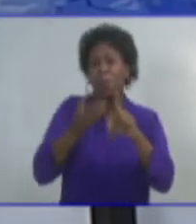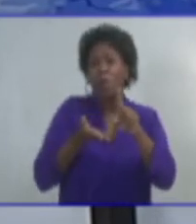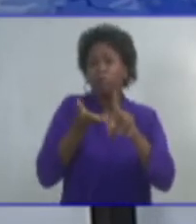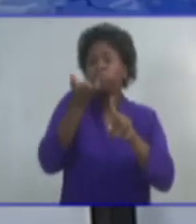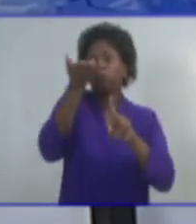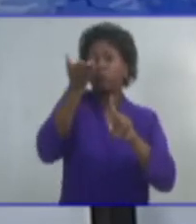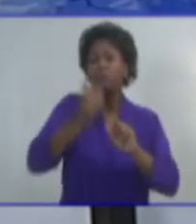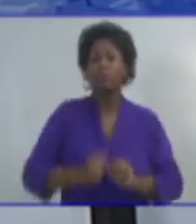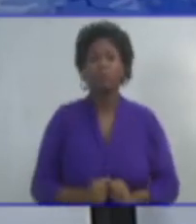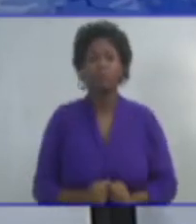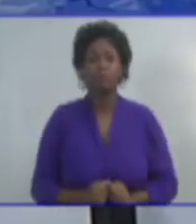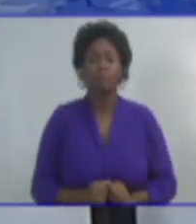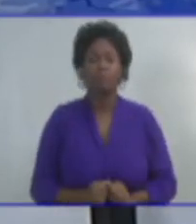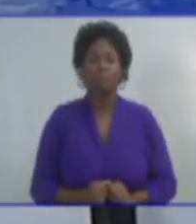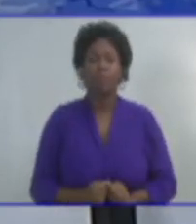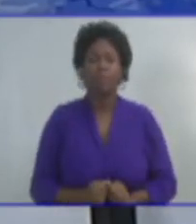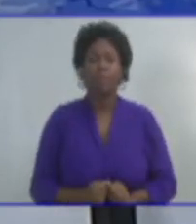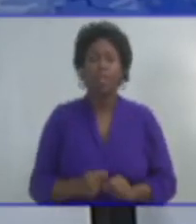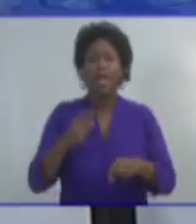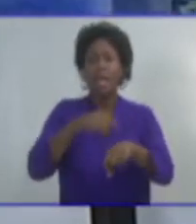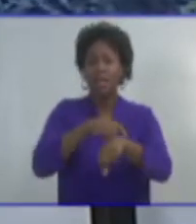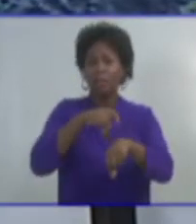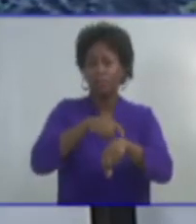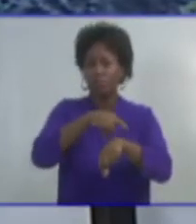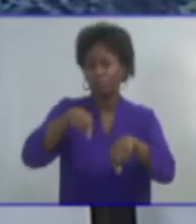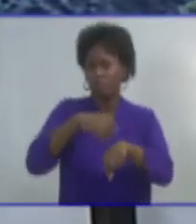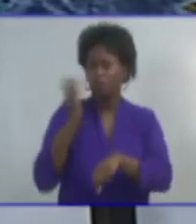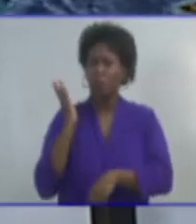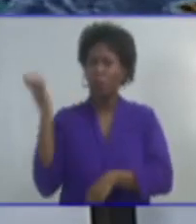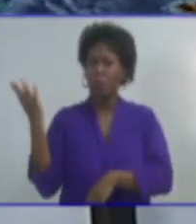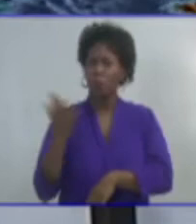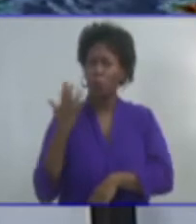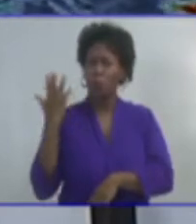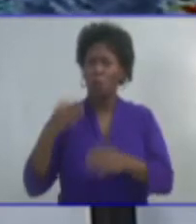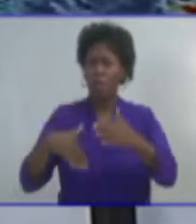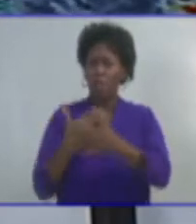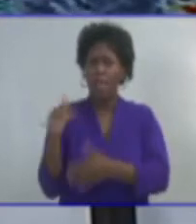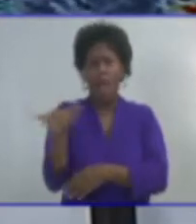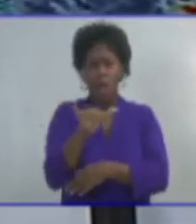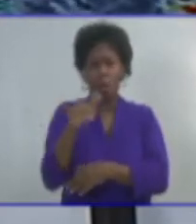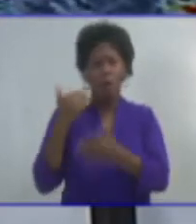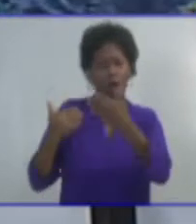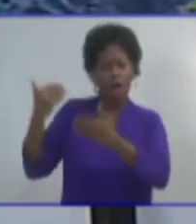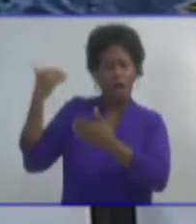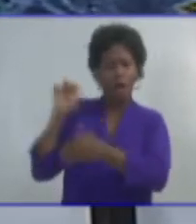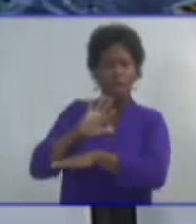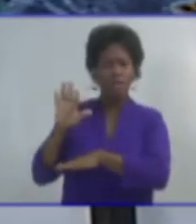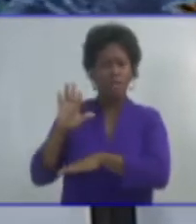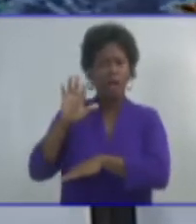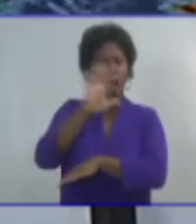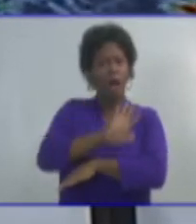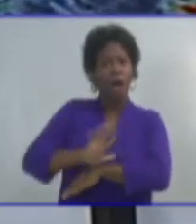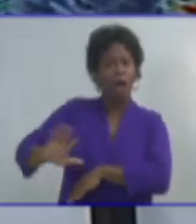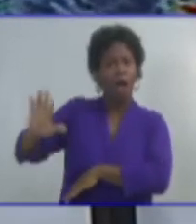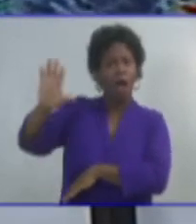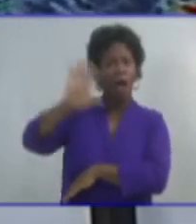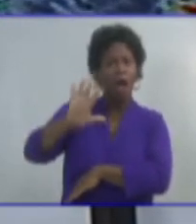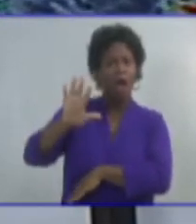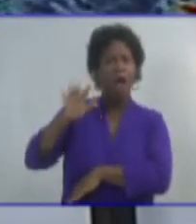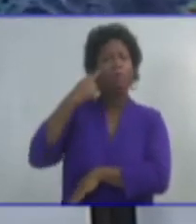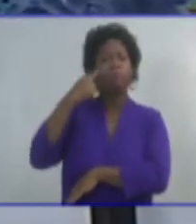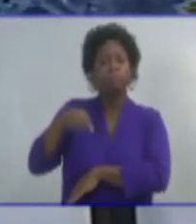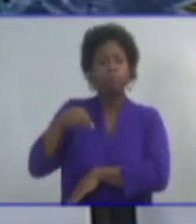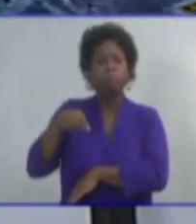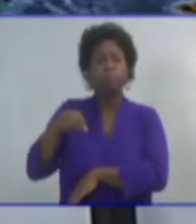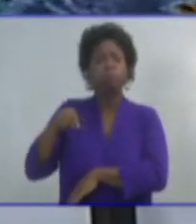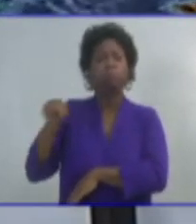Por otra parte, las condiciones del tiempo se mantienen muy similares a días anteriores. Se mantiene esta vaguada extendida sobre la región, que